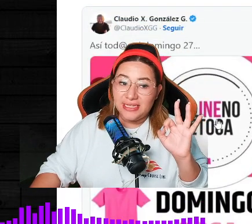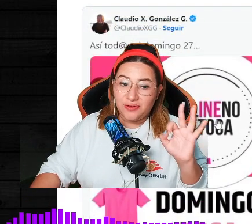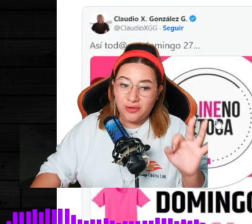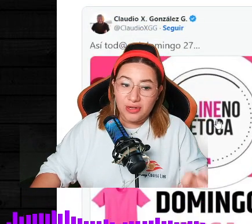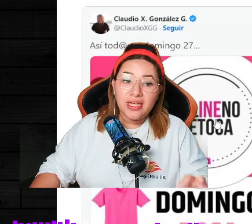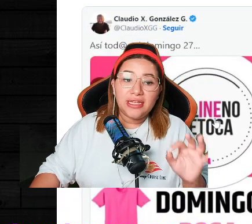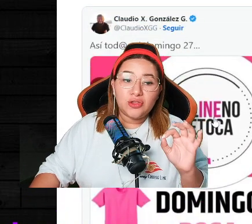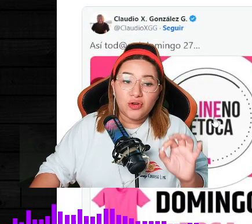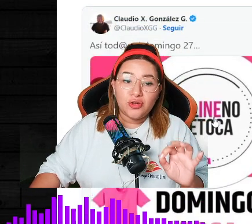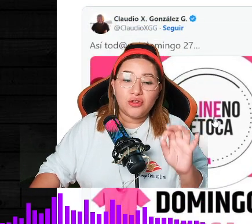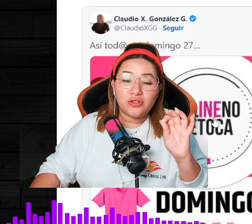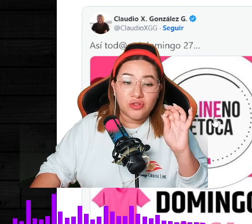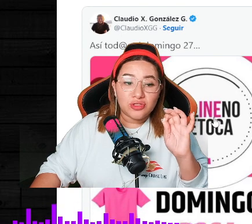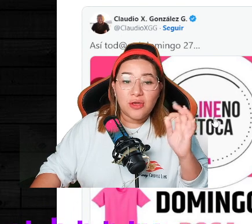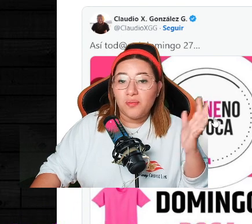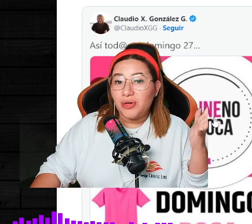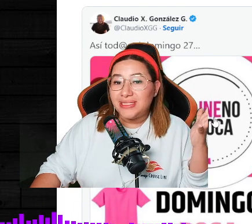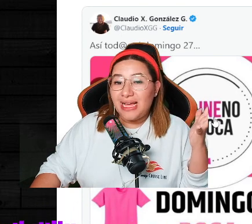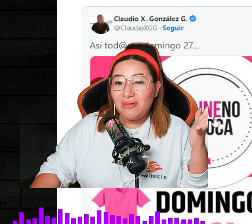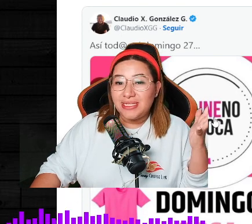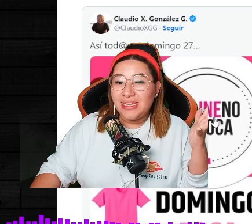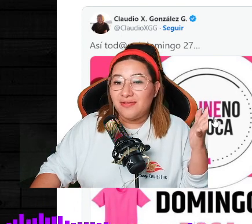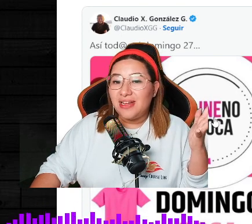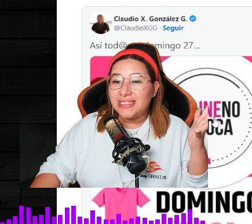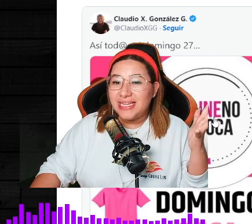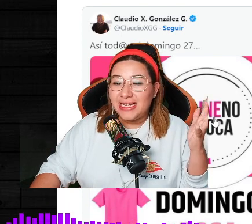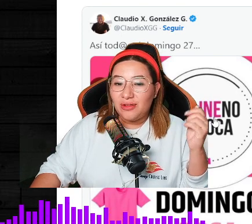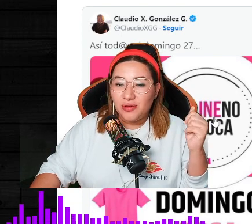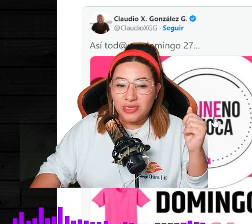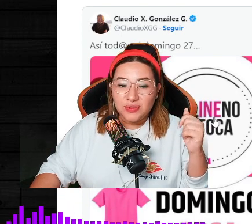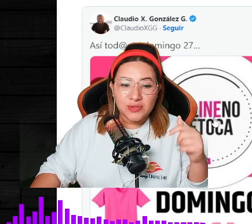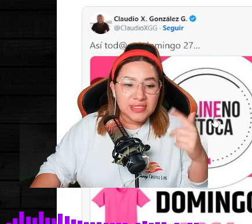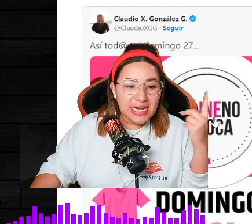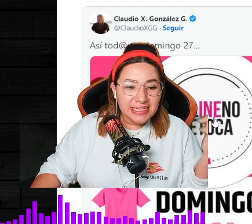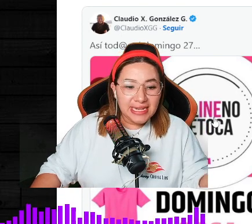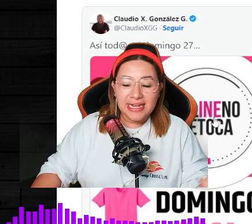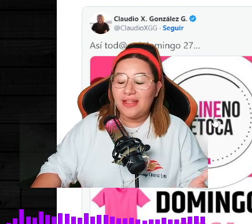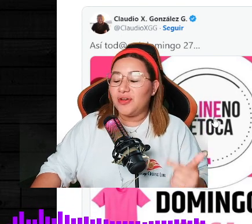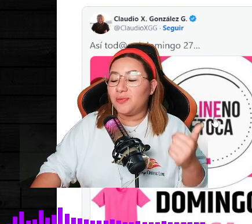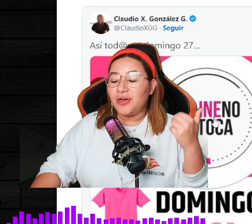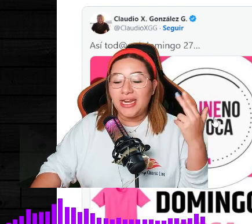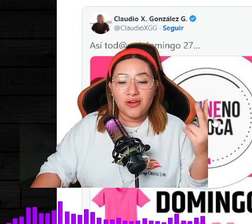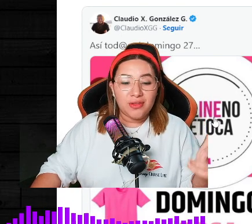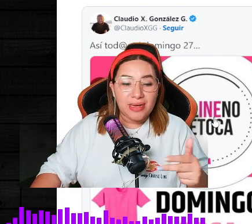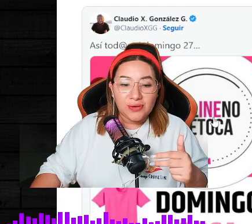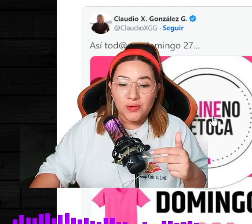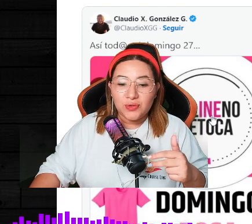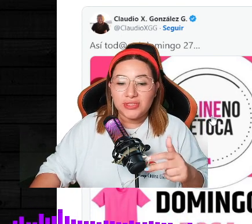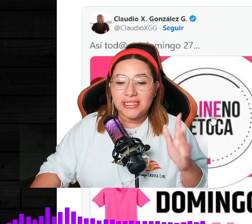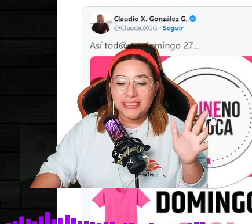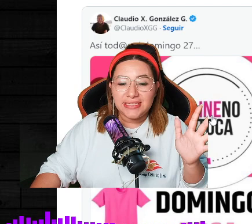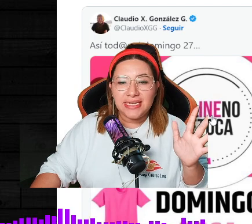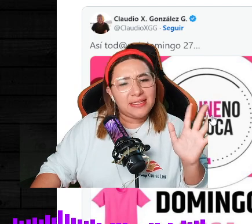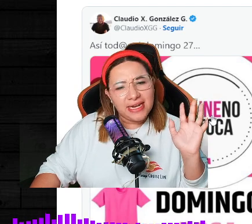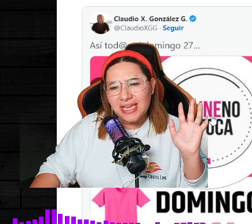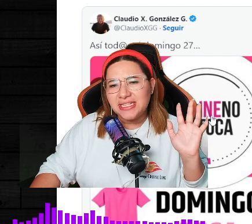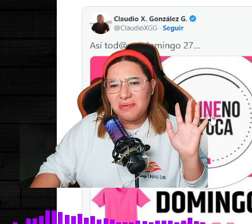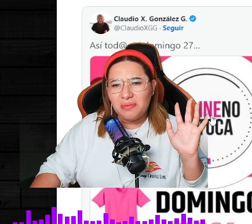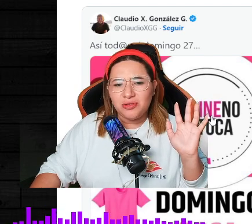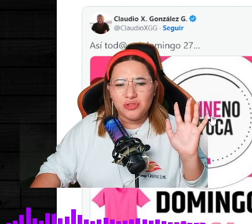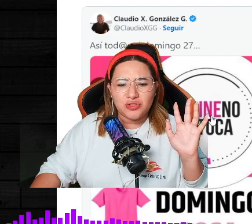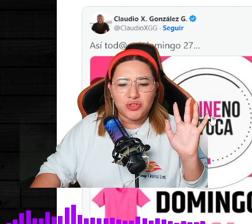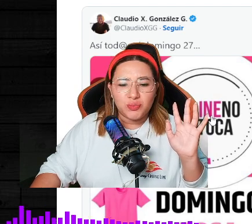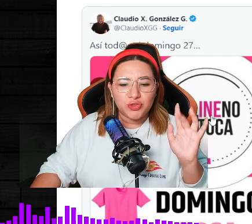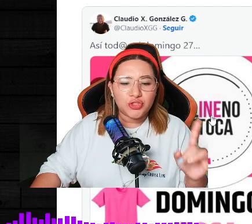vestidos de ese color todos los pues ahora sí que fans de Claudio x González de Alejandro Moreno de Marco Cortés etcétera